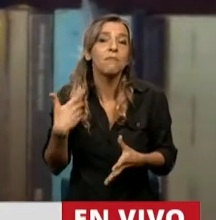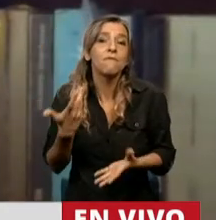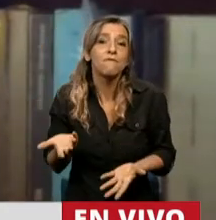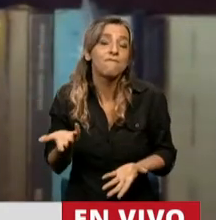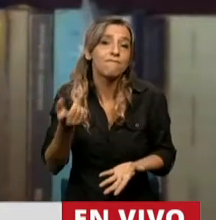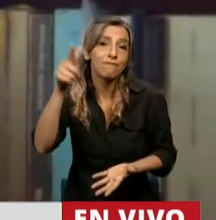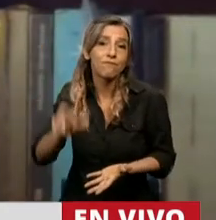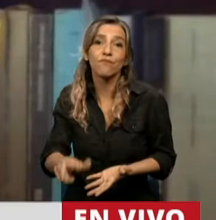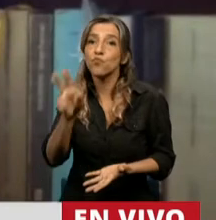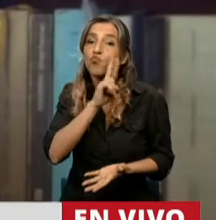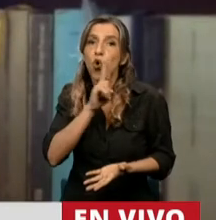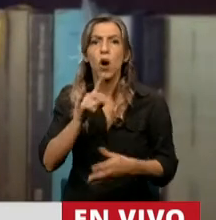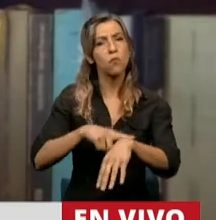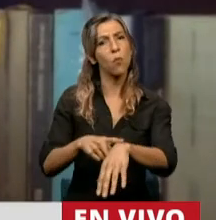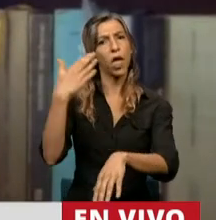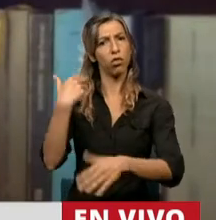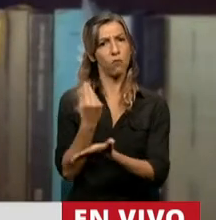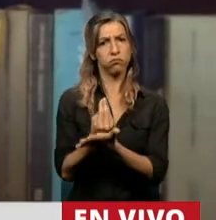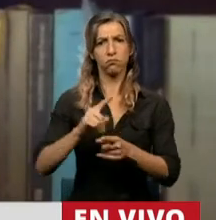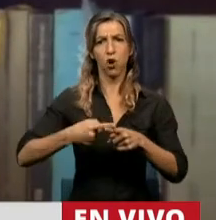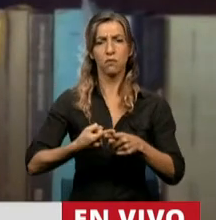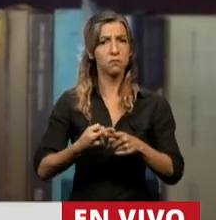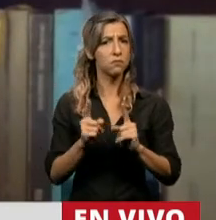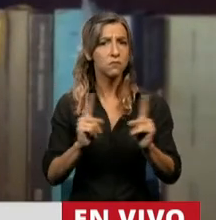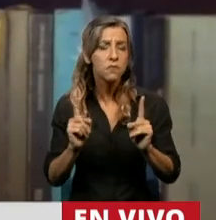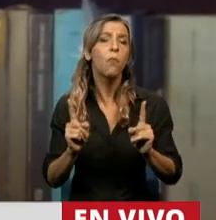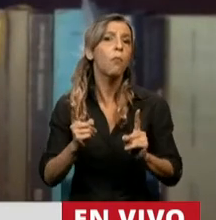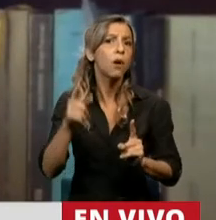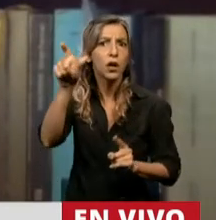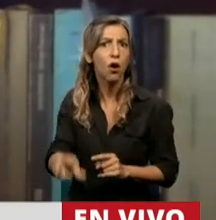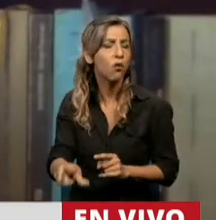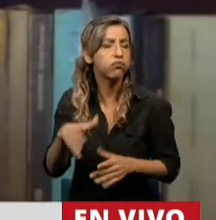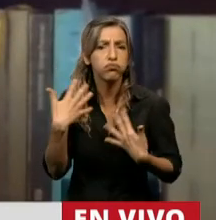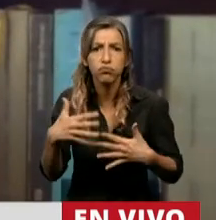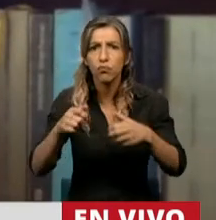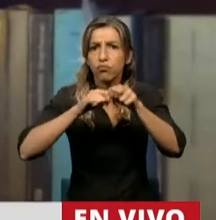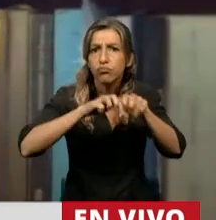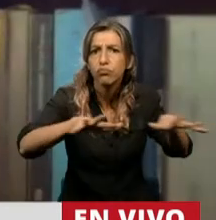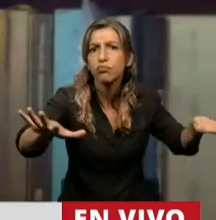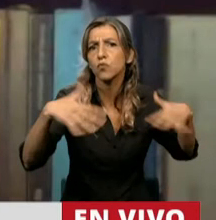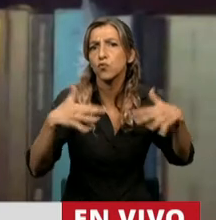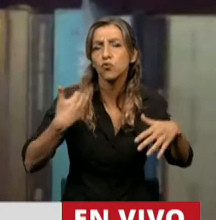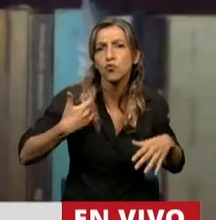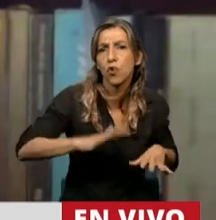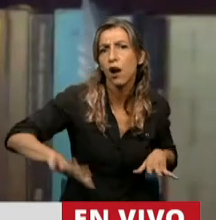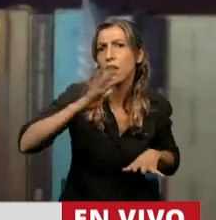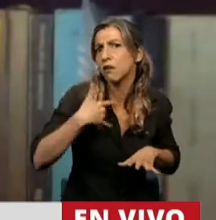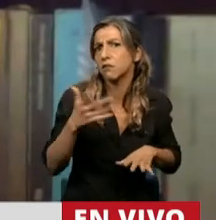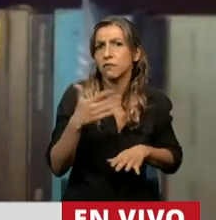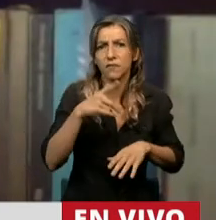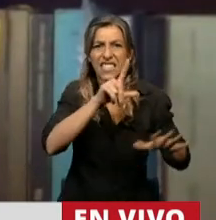ningún tipo de cargo político, pero que indudablemente tuvo una enorme influencia en nuestro país durante los escasos